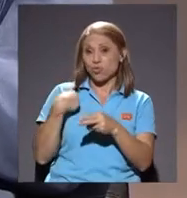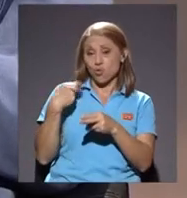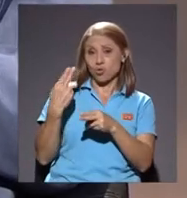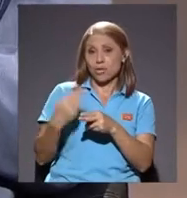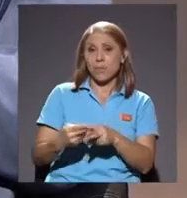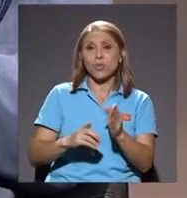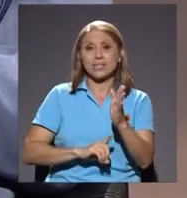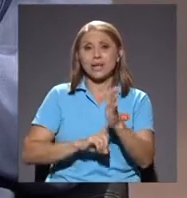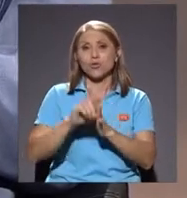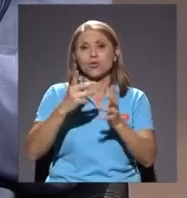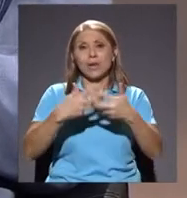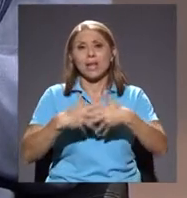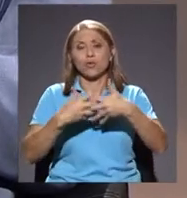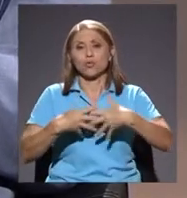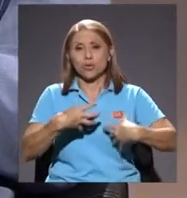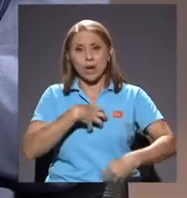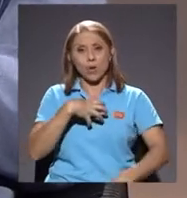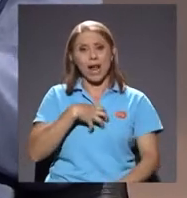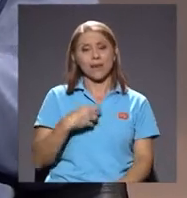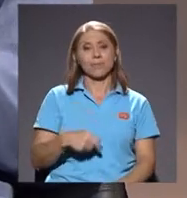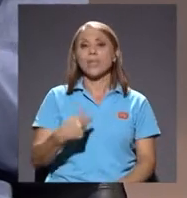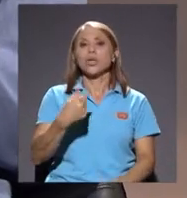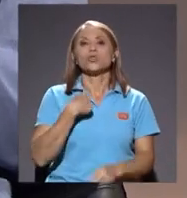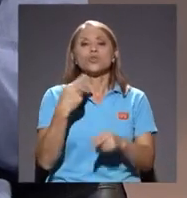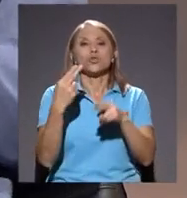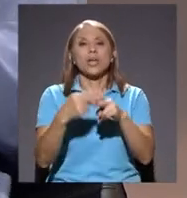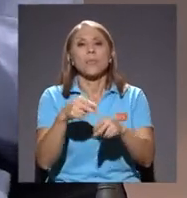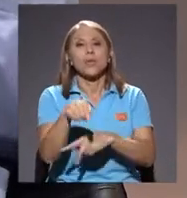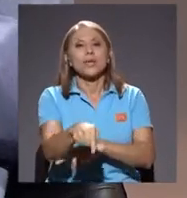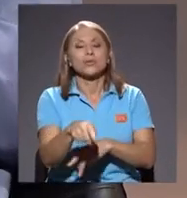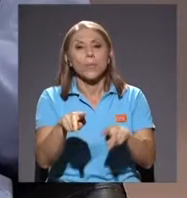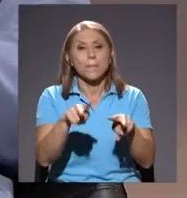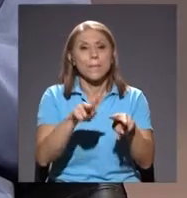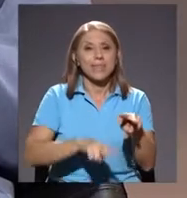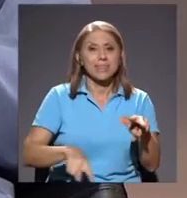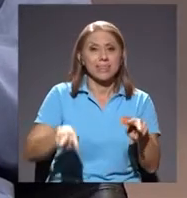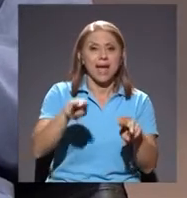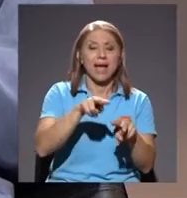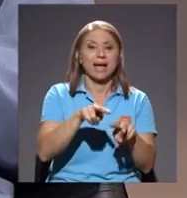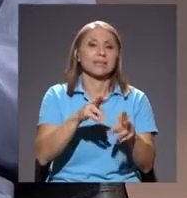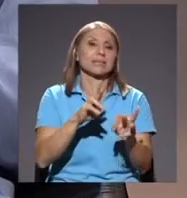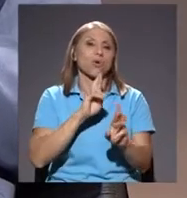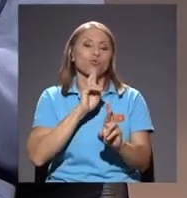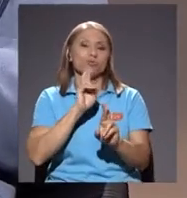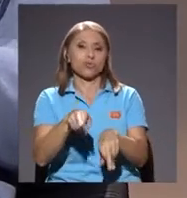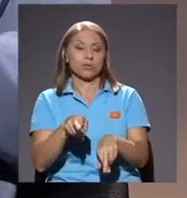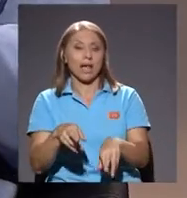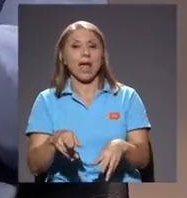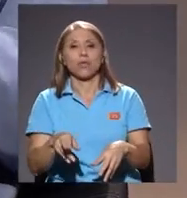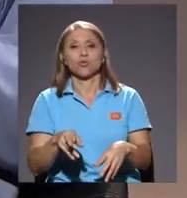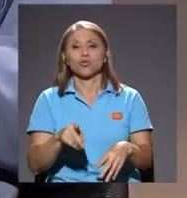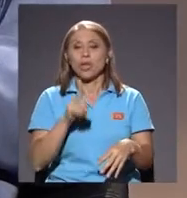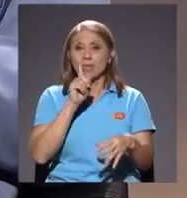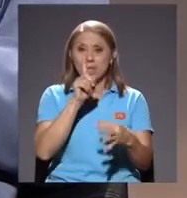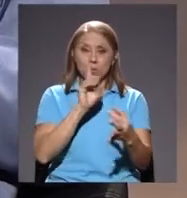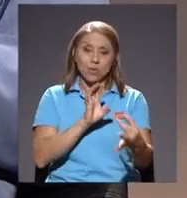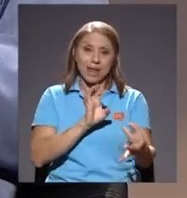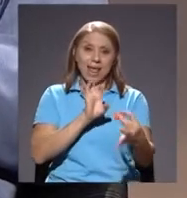llamo las ventajas por los resultados que puede tener un encadenamiento